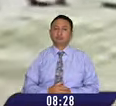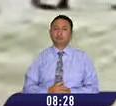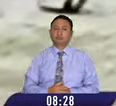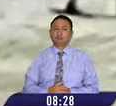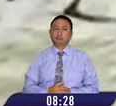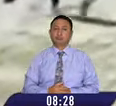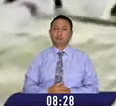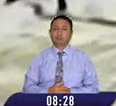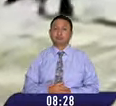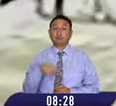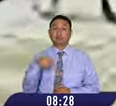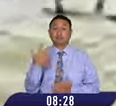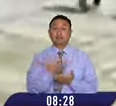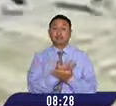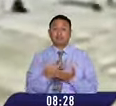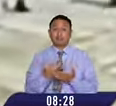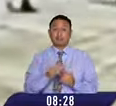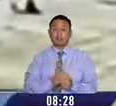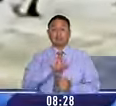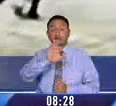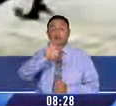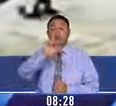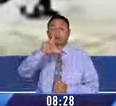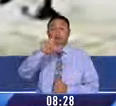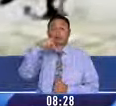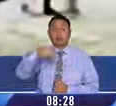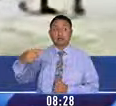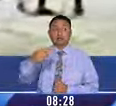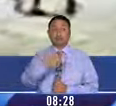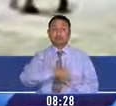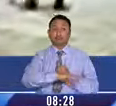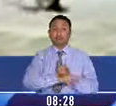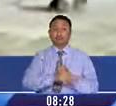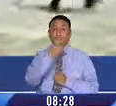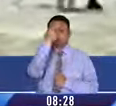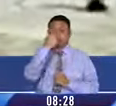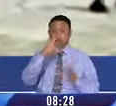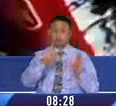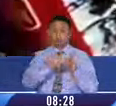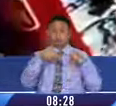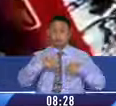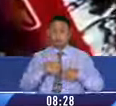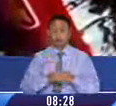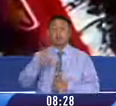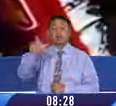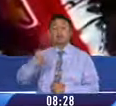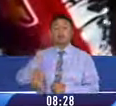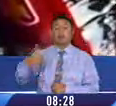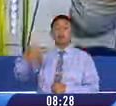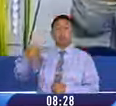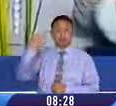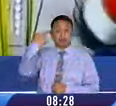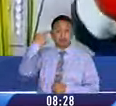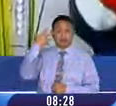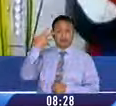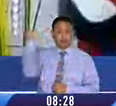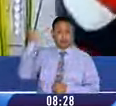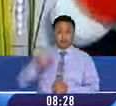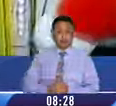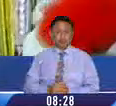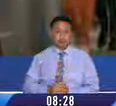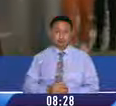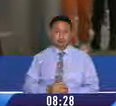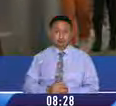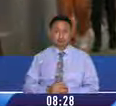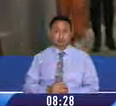En no menos de 3 semanas, en el sector de La Tola, se registró el robo a un hostal y el asalto a mano armada de una tienda. Frente a